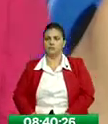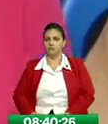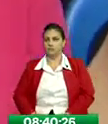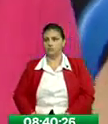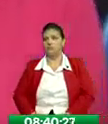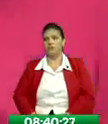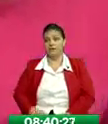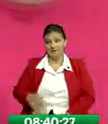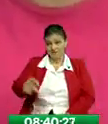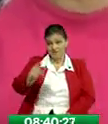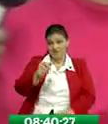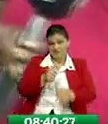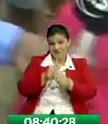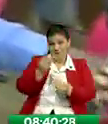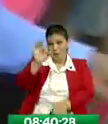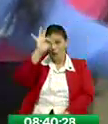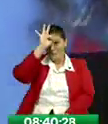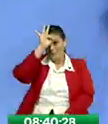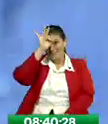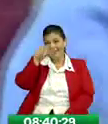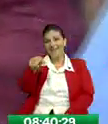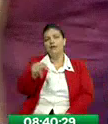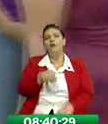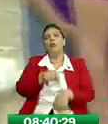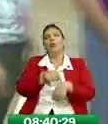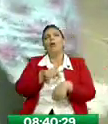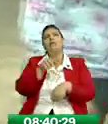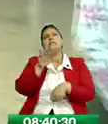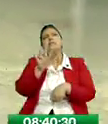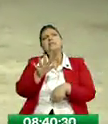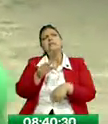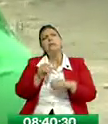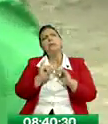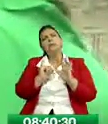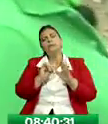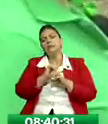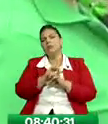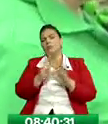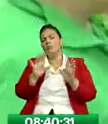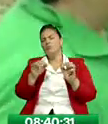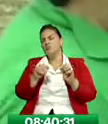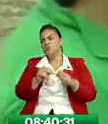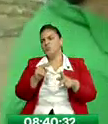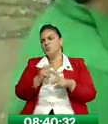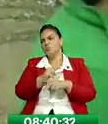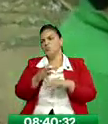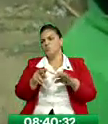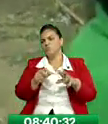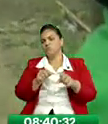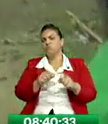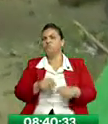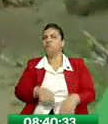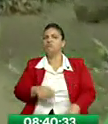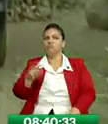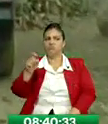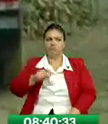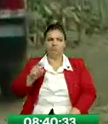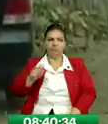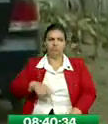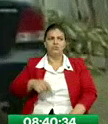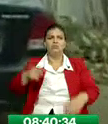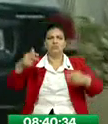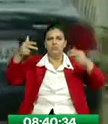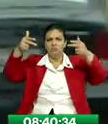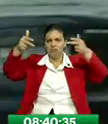del hospital, a las 5 o 6 de la mañana están los ladrones. Quedan desamparados ustedes, en manos de los ladrones. Ahí como vemos